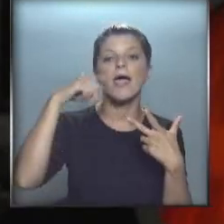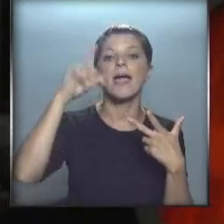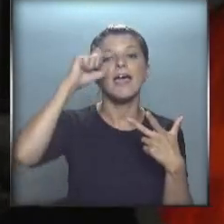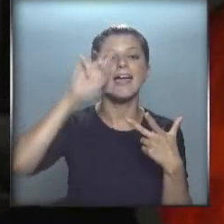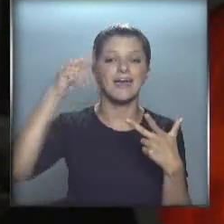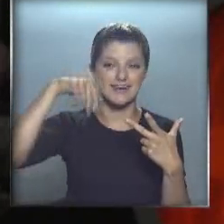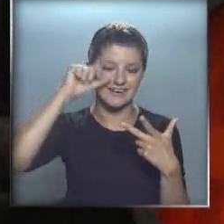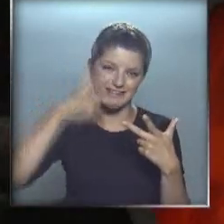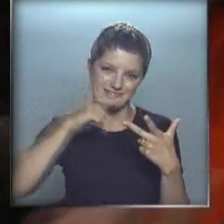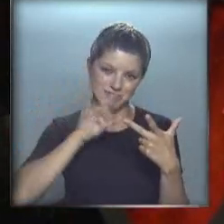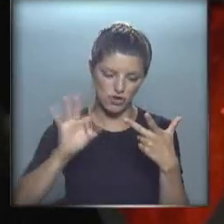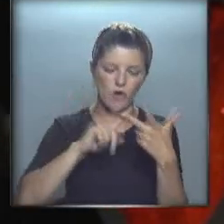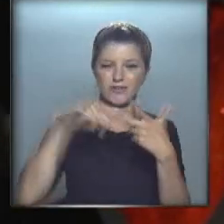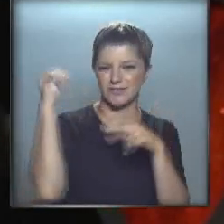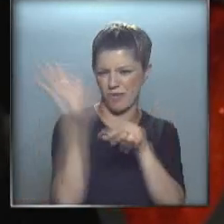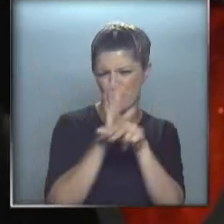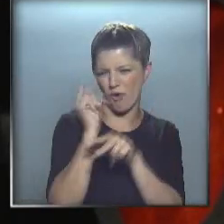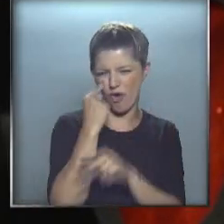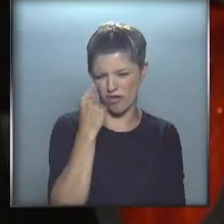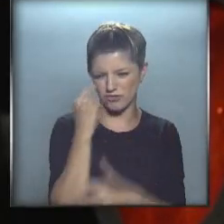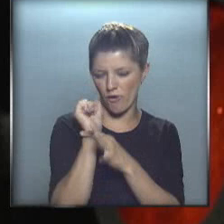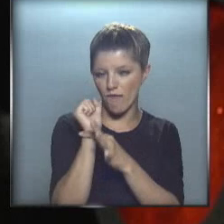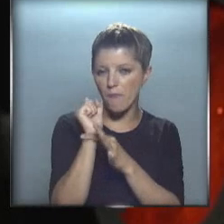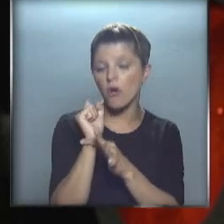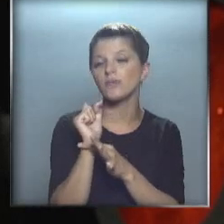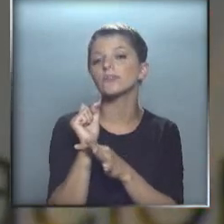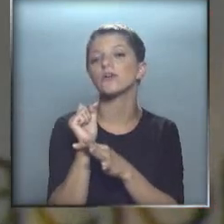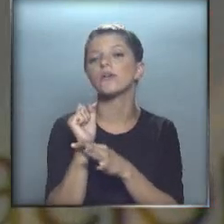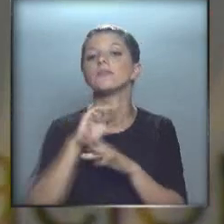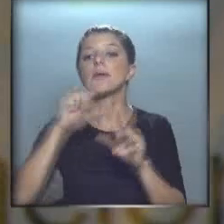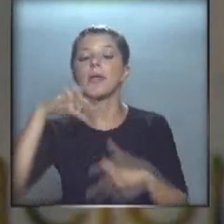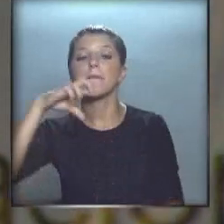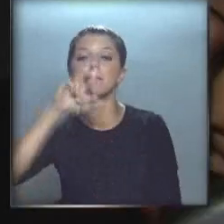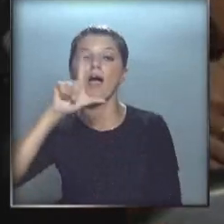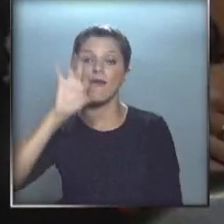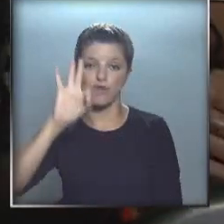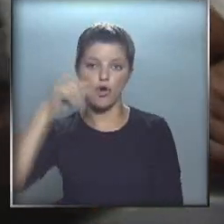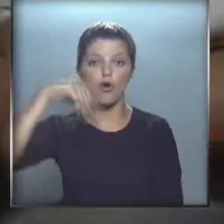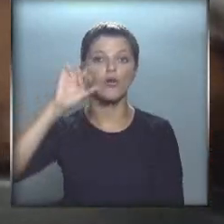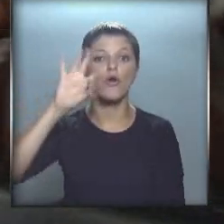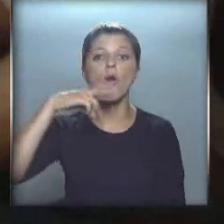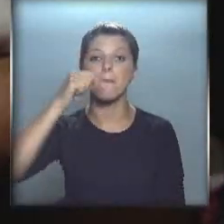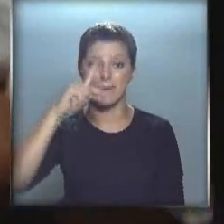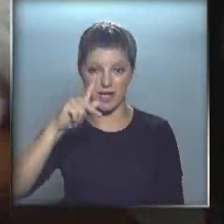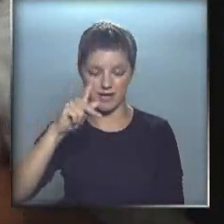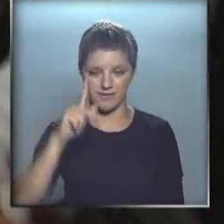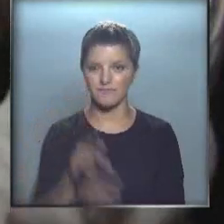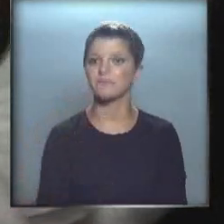un elenco grande. Daniel Campomenosi. Pablo Novak. Pablo Novak también. Gran músico. Santiago Raimundo.